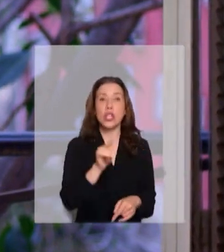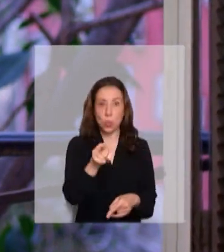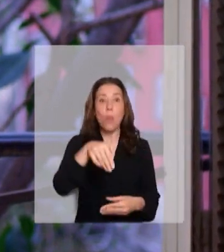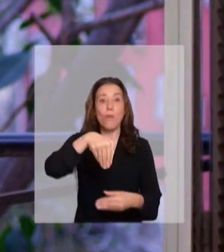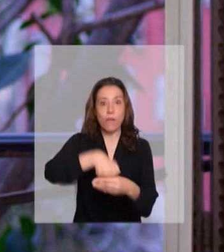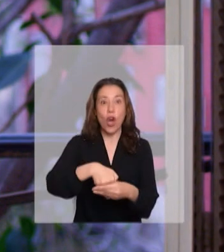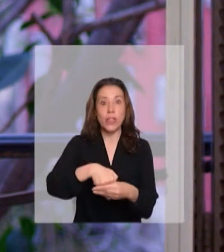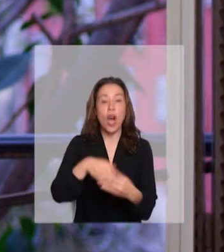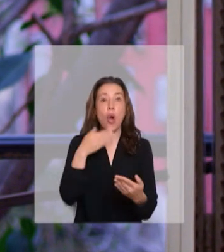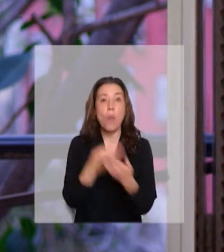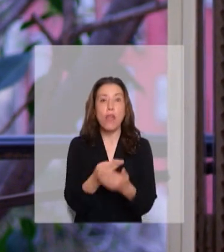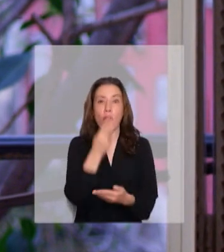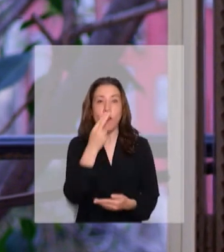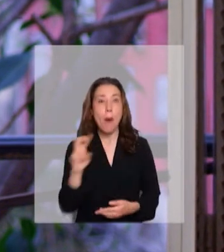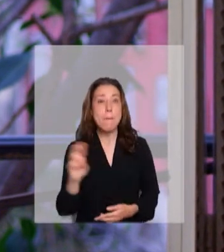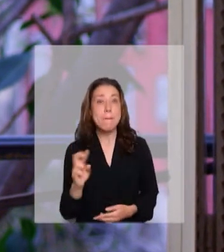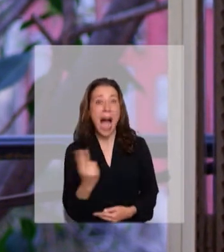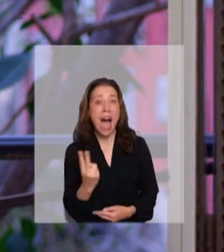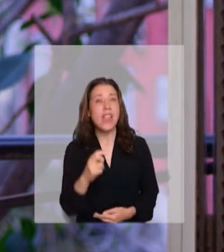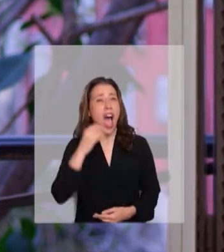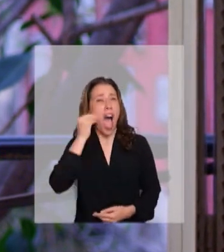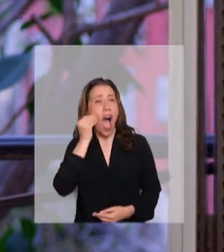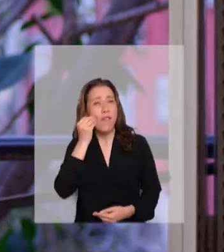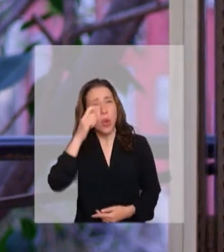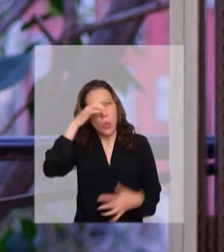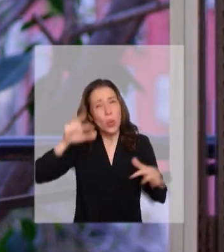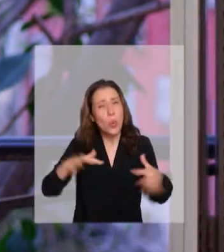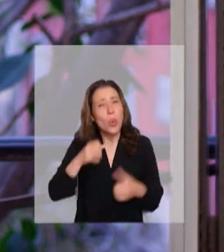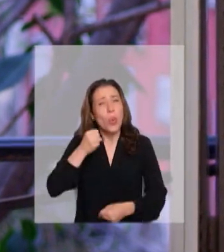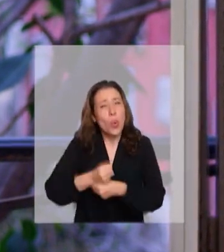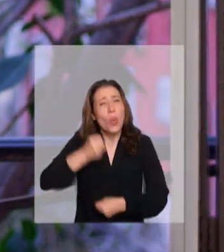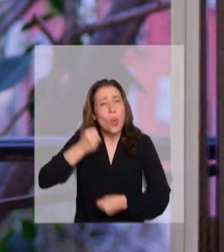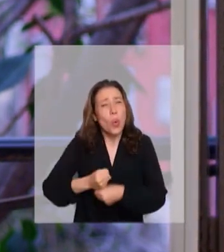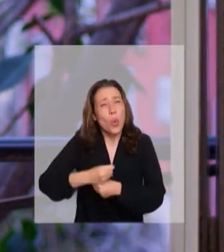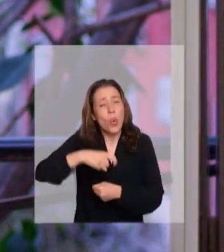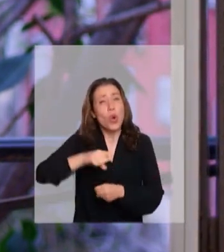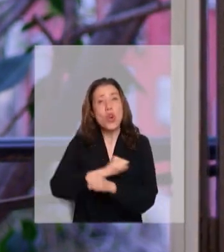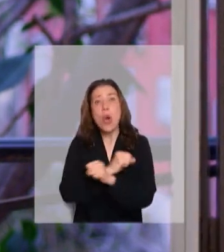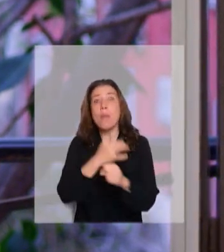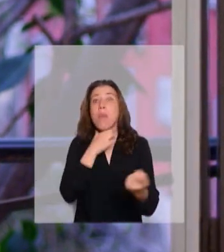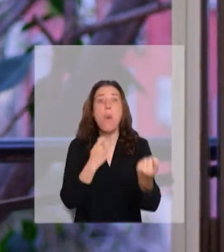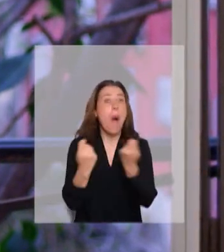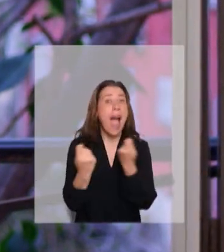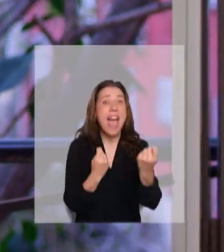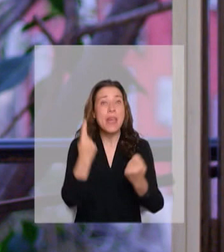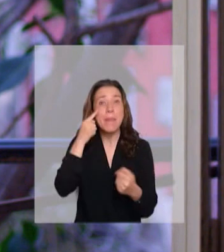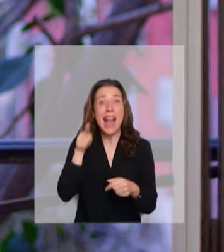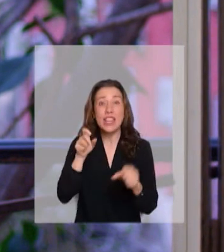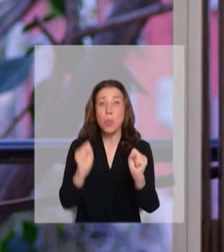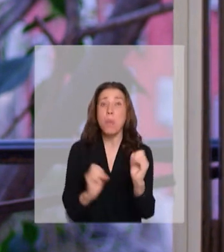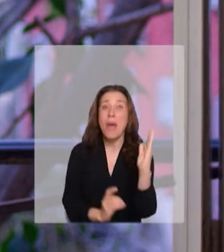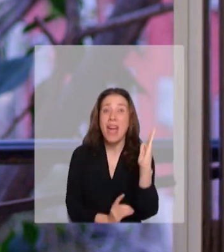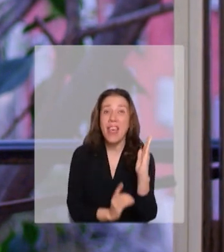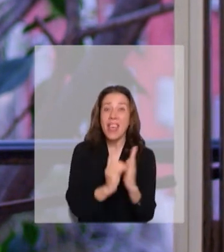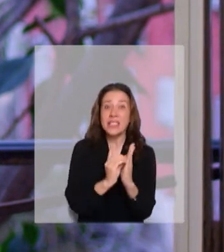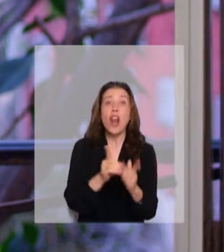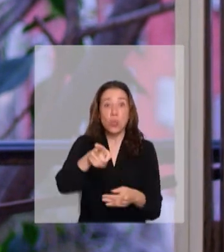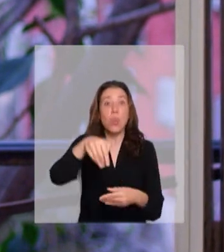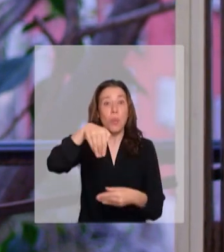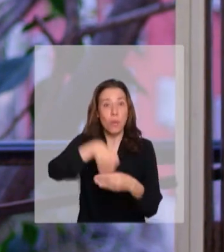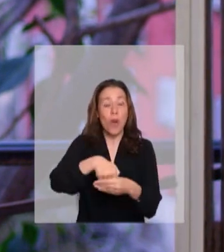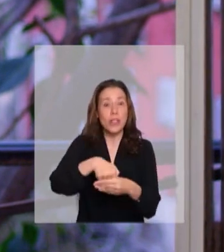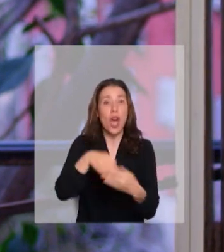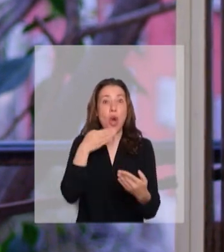otro, vota. Por cada vez que viste a tus padres y tu abuelo sacarse la cresta y no tener lo suficiente para sacarte